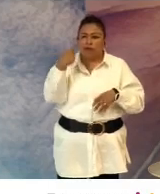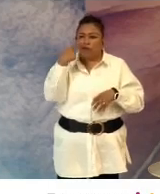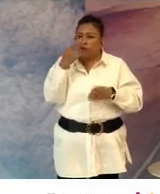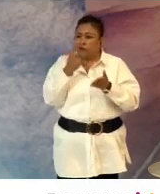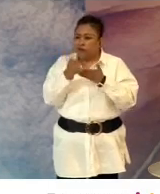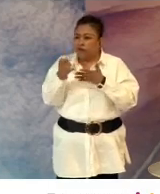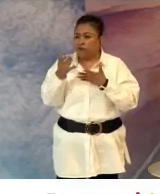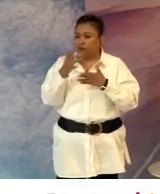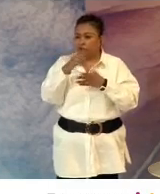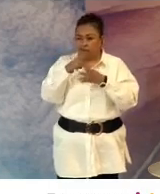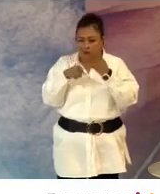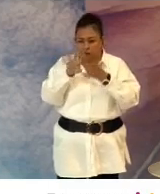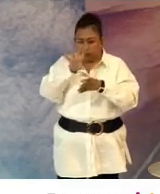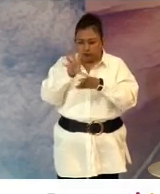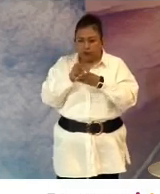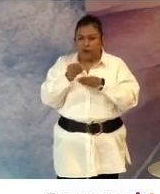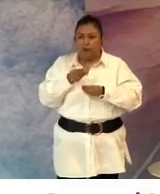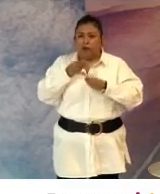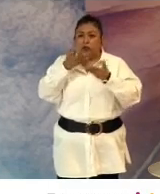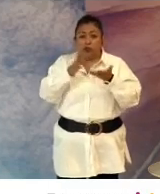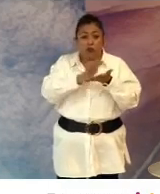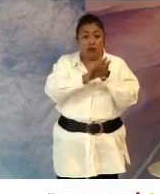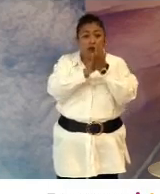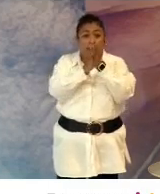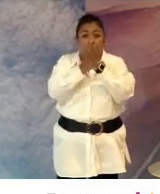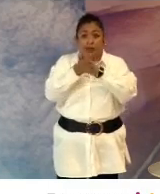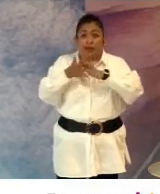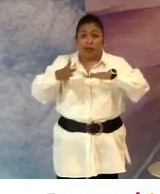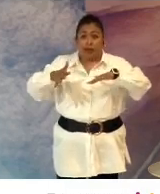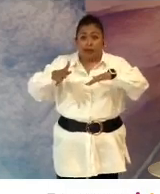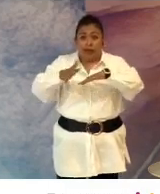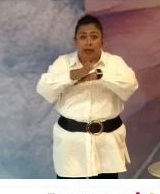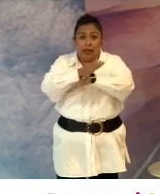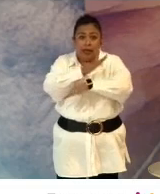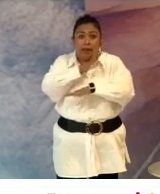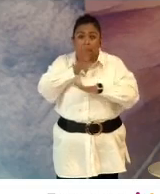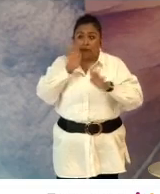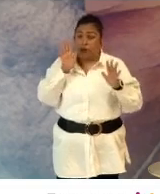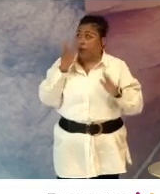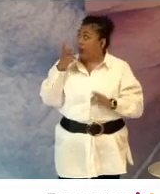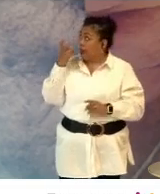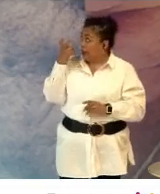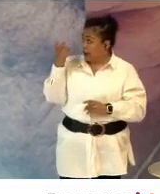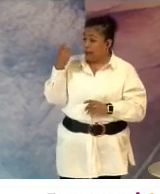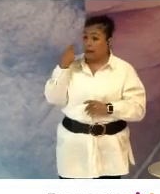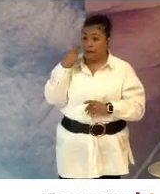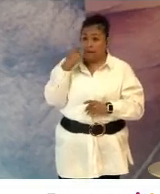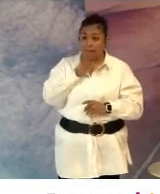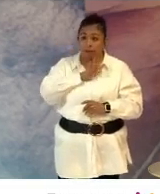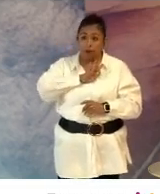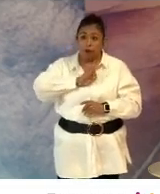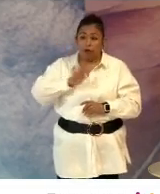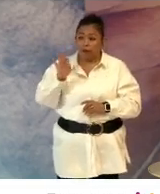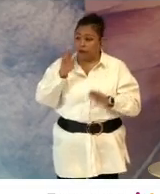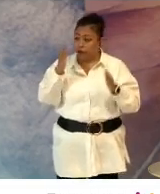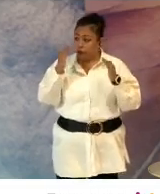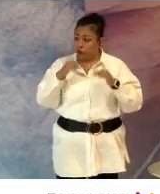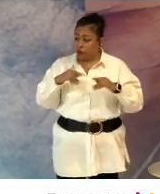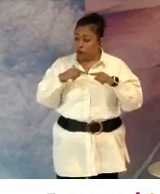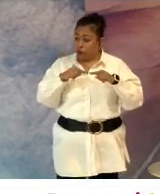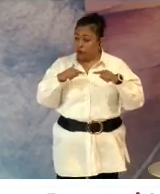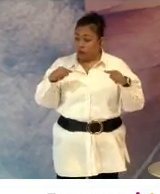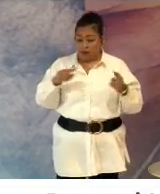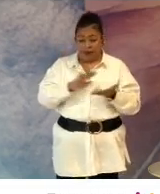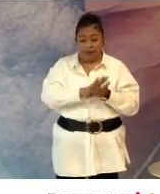son una expresión de la evolución de gobernanza, y lo que vemos aquí, lo que está abajo en